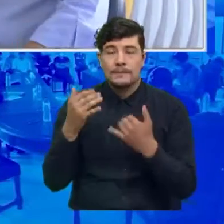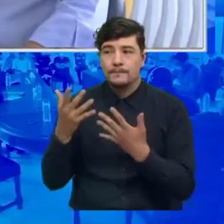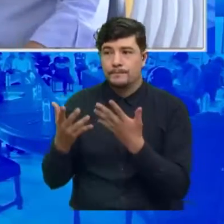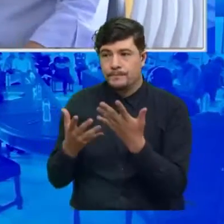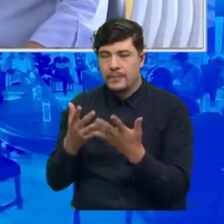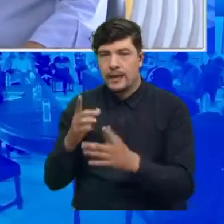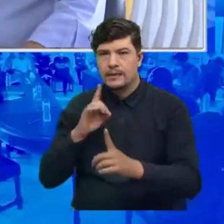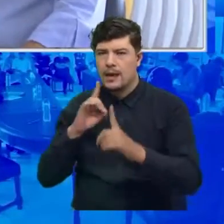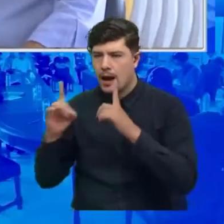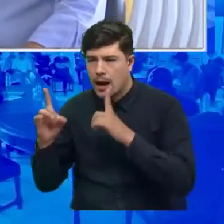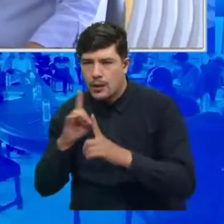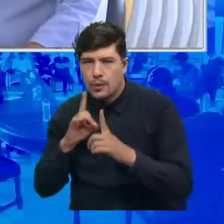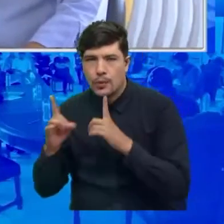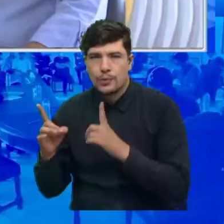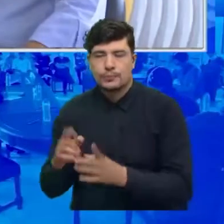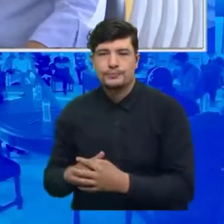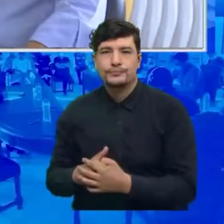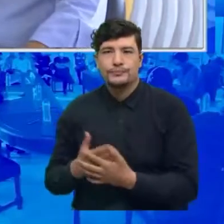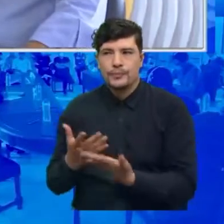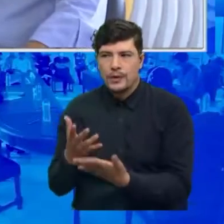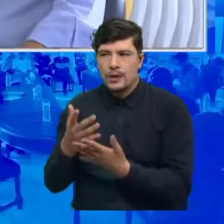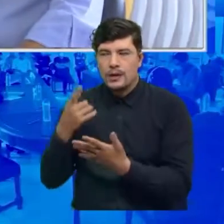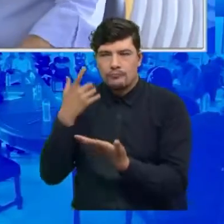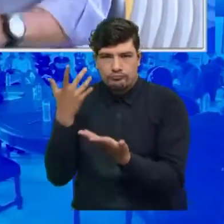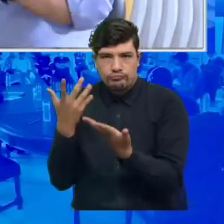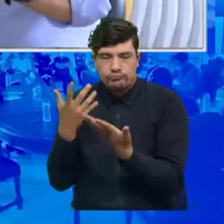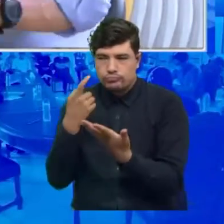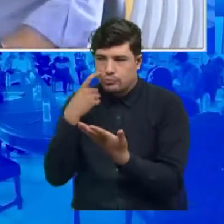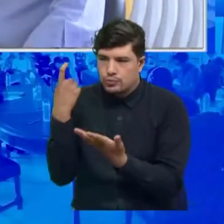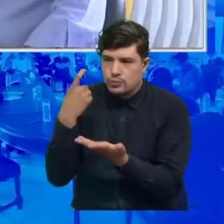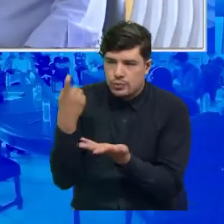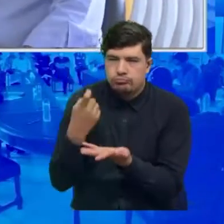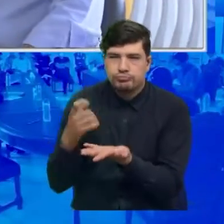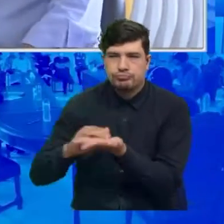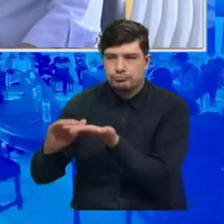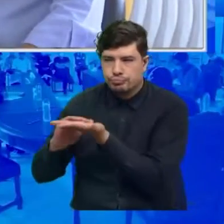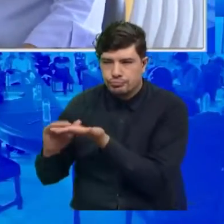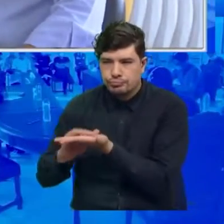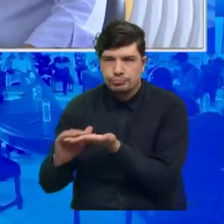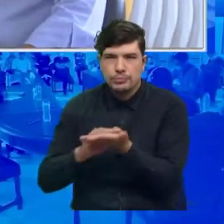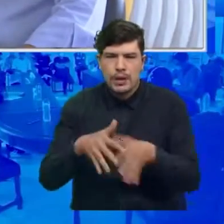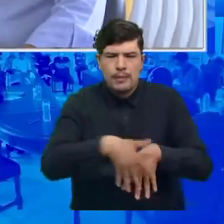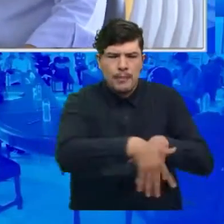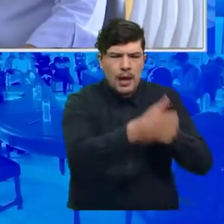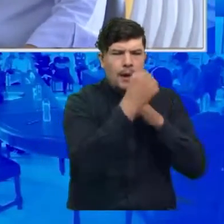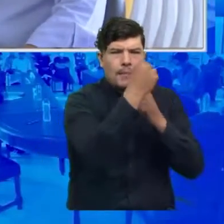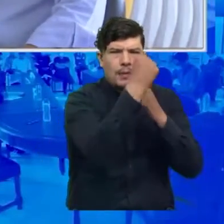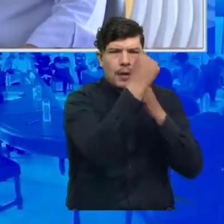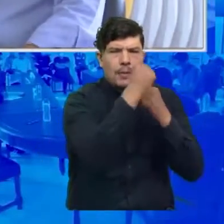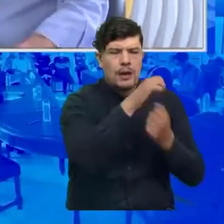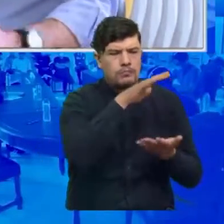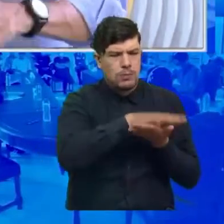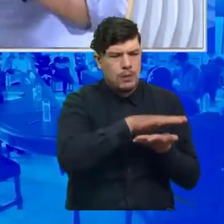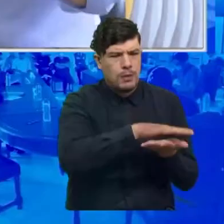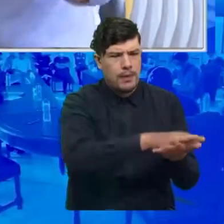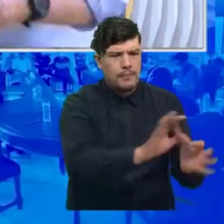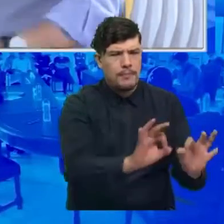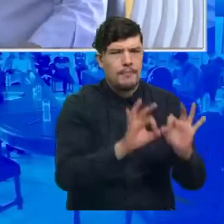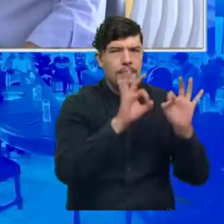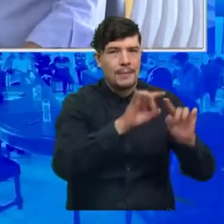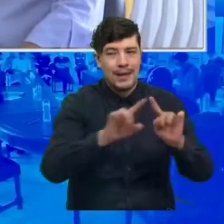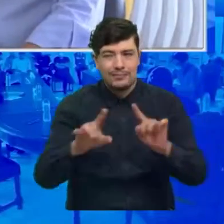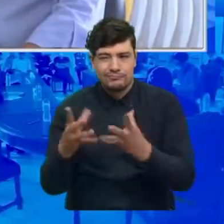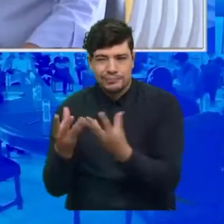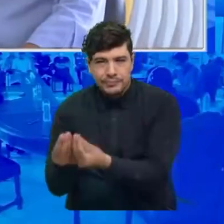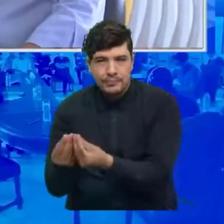oportunidades para quienes hoy marchan pacíficamente pero también contrarrestar todas esas situaciones flagelos de violencia para poder